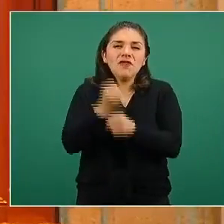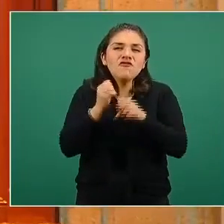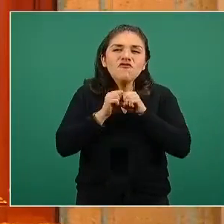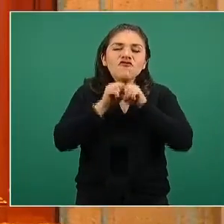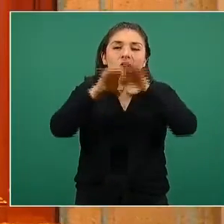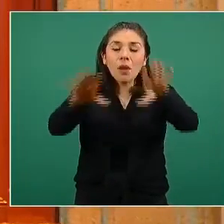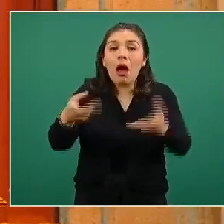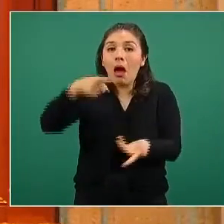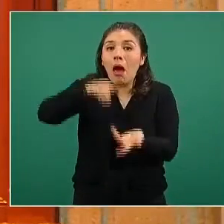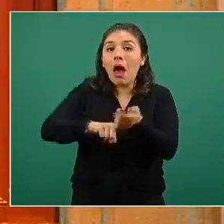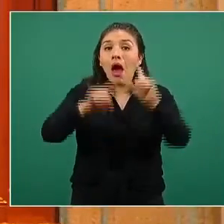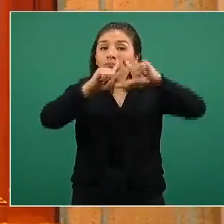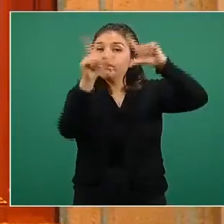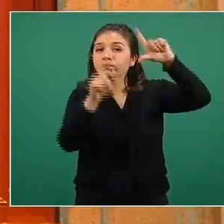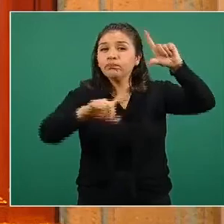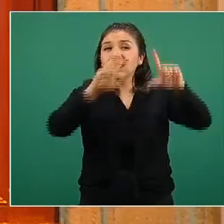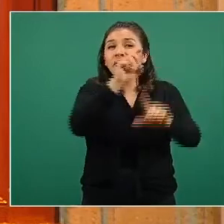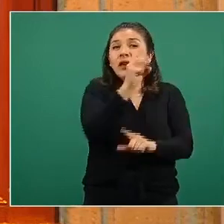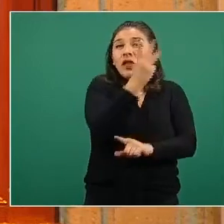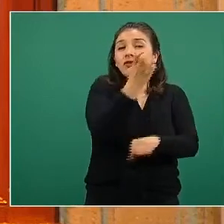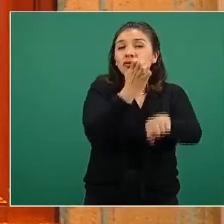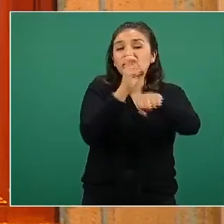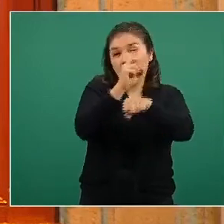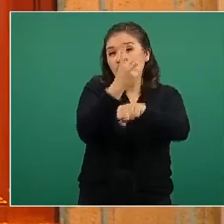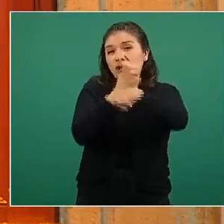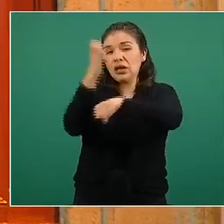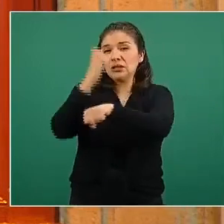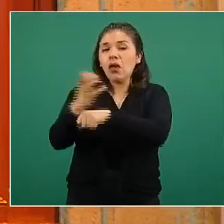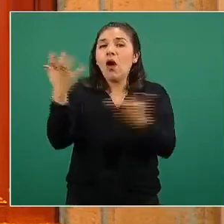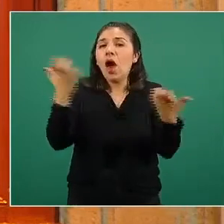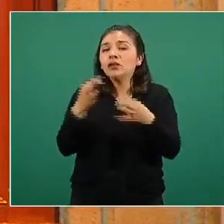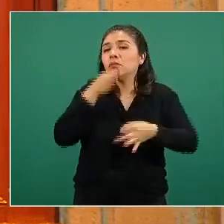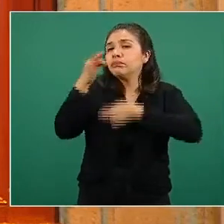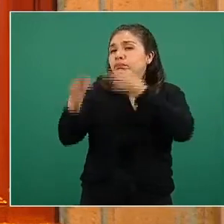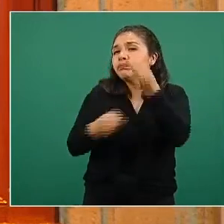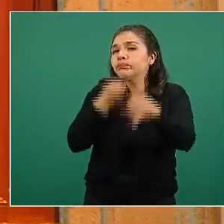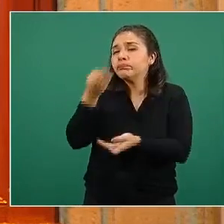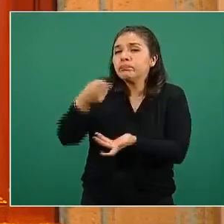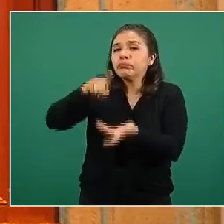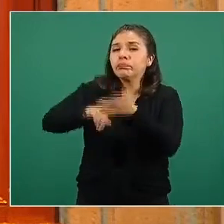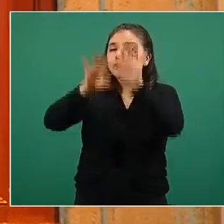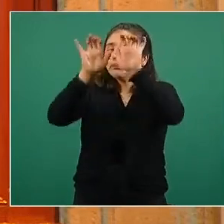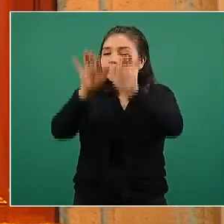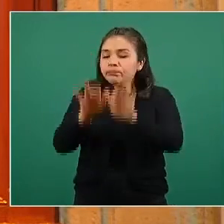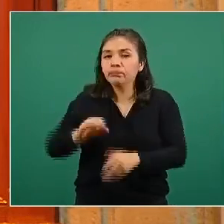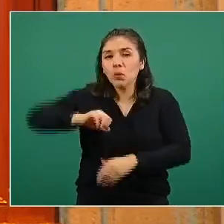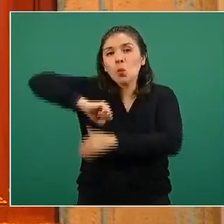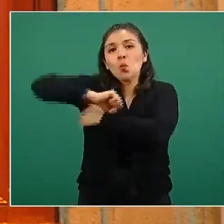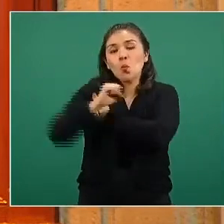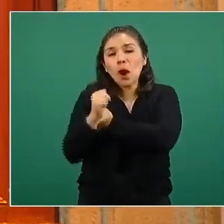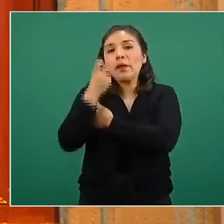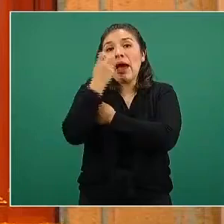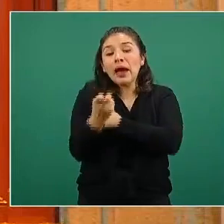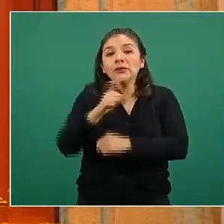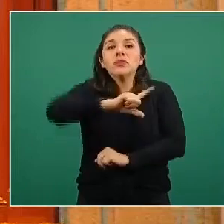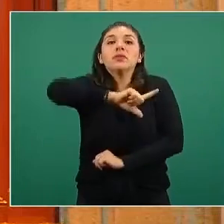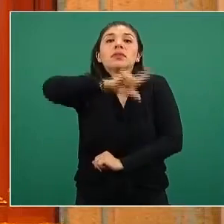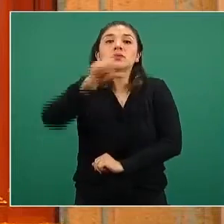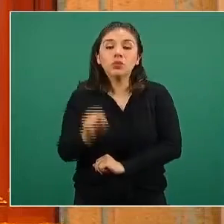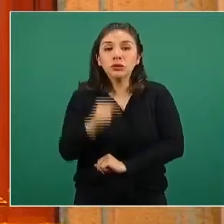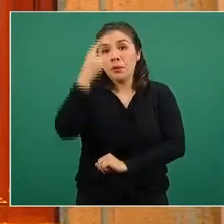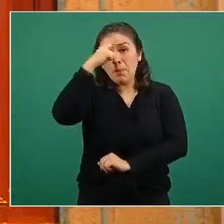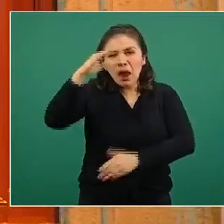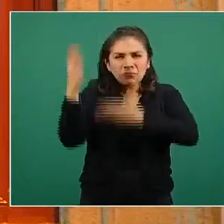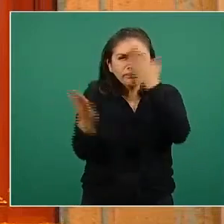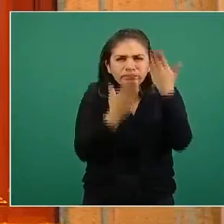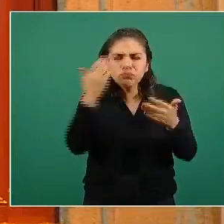las 32 entidades federativas notifican las personas que presentan signos y síntomas y que posteriormente a los estudios,